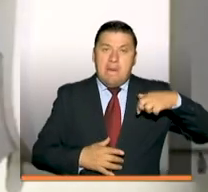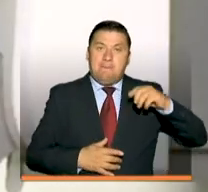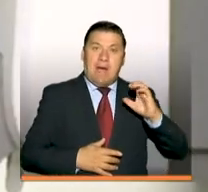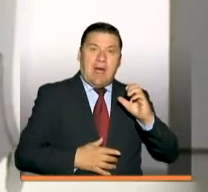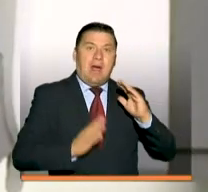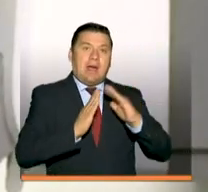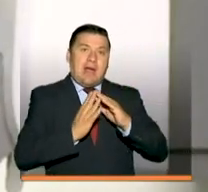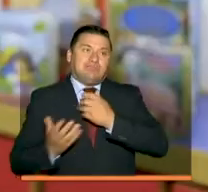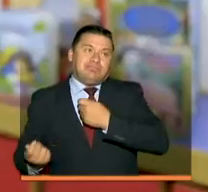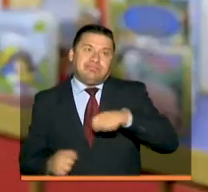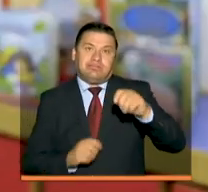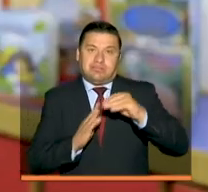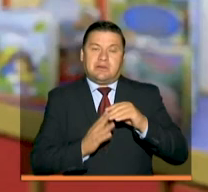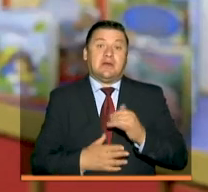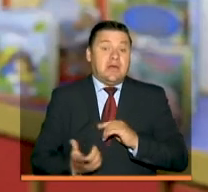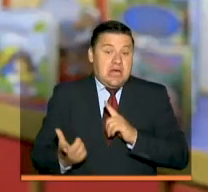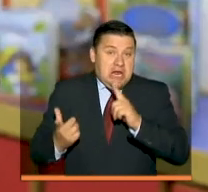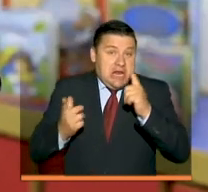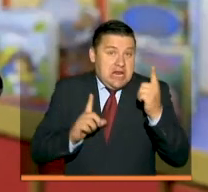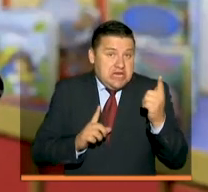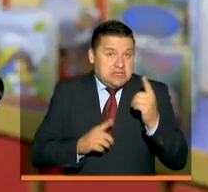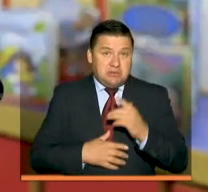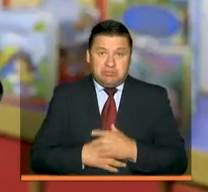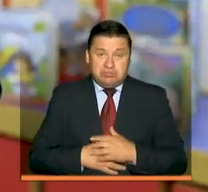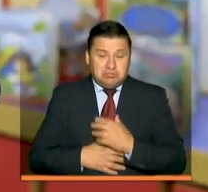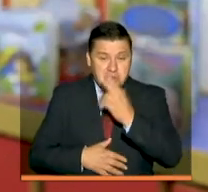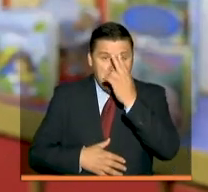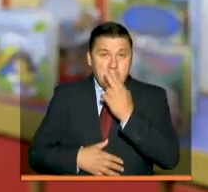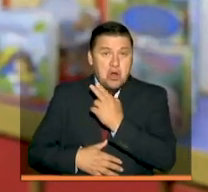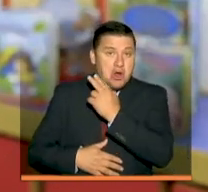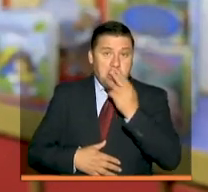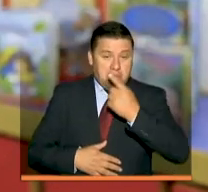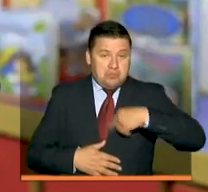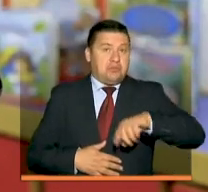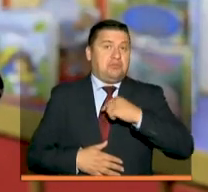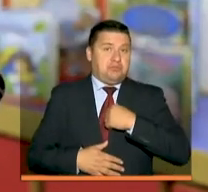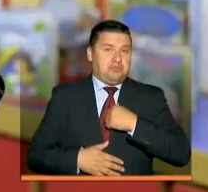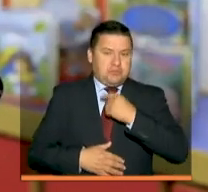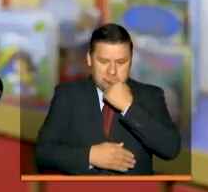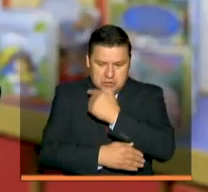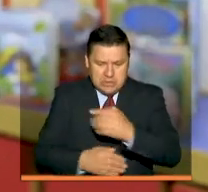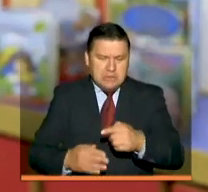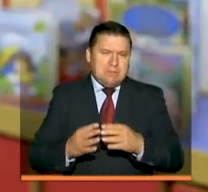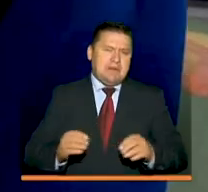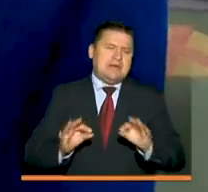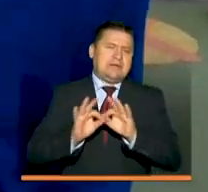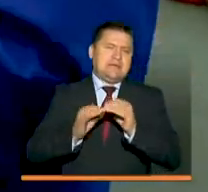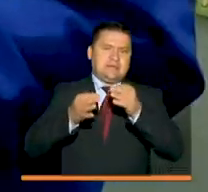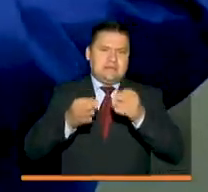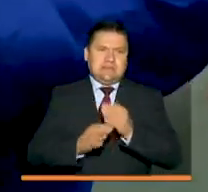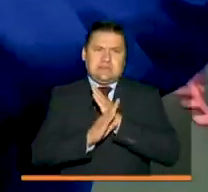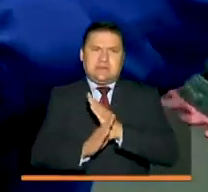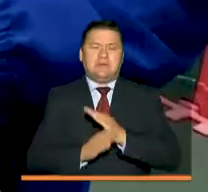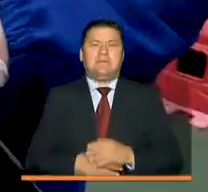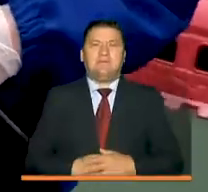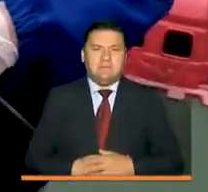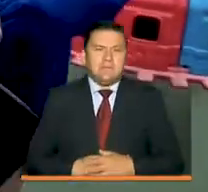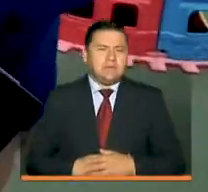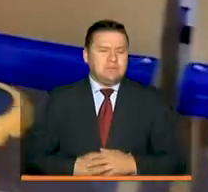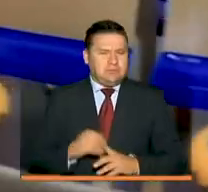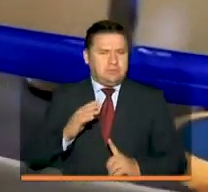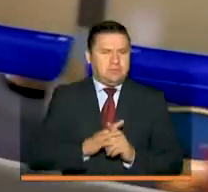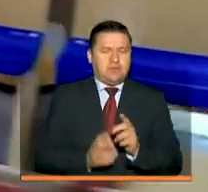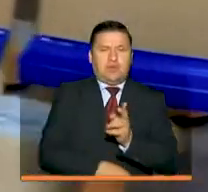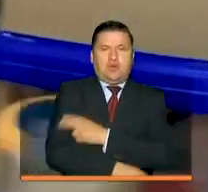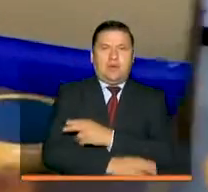enviando a casa. Ya estamos listos con el compromiso de ser el jardín infantil más seguro. Creamos